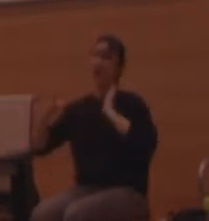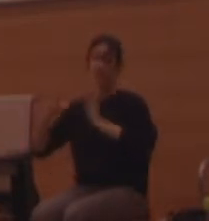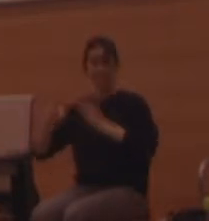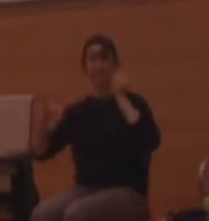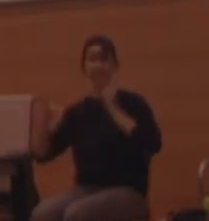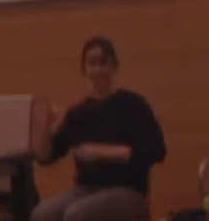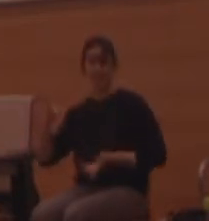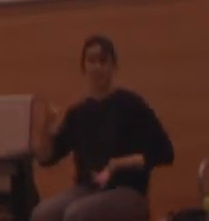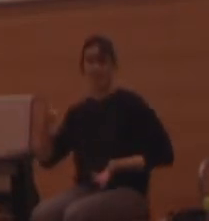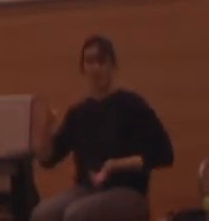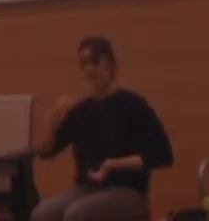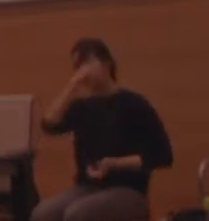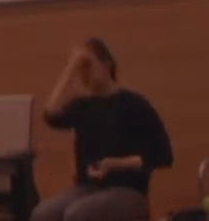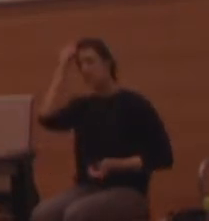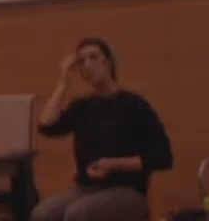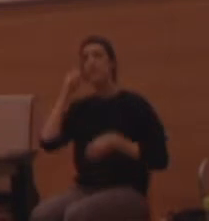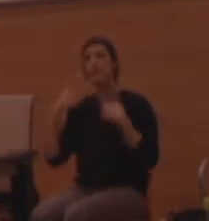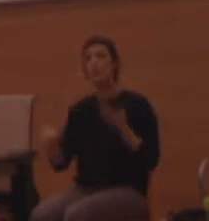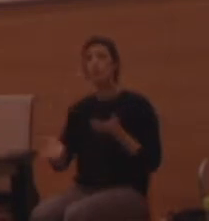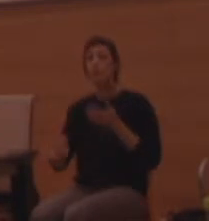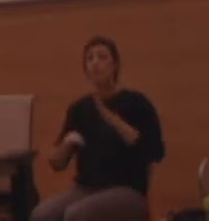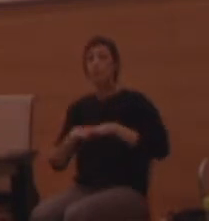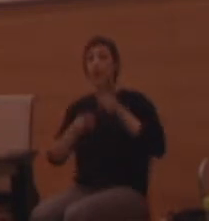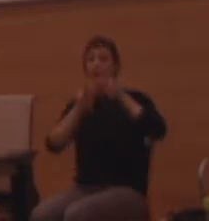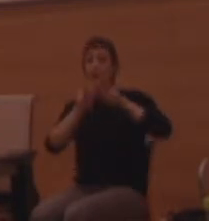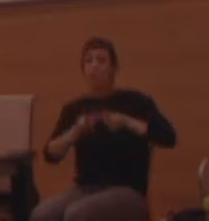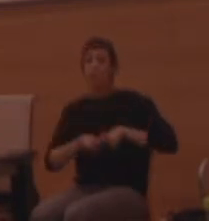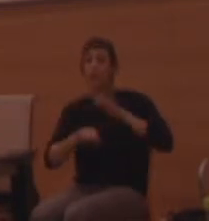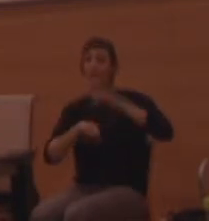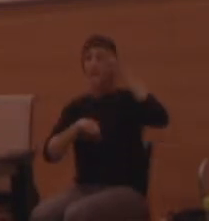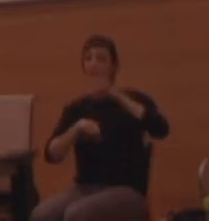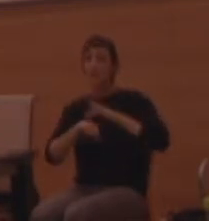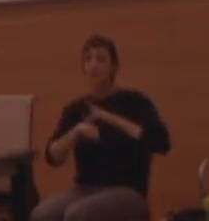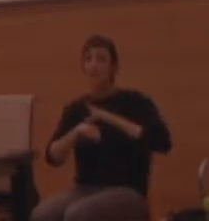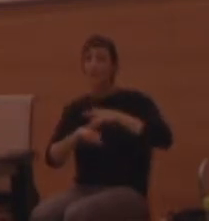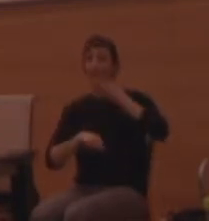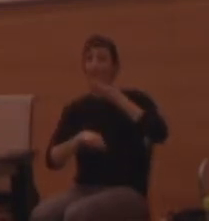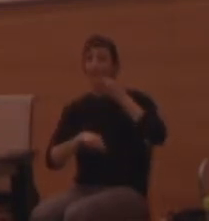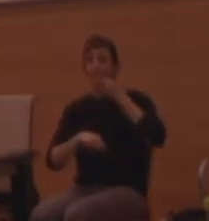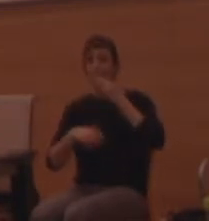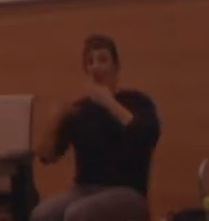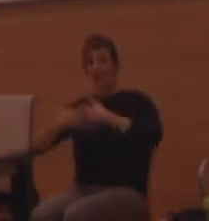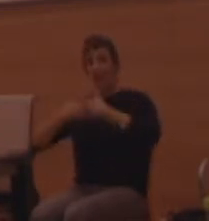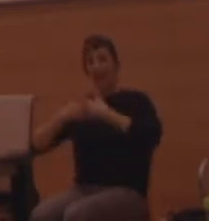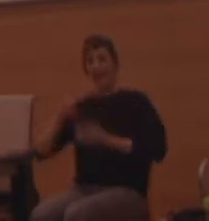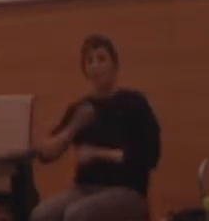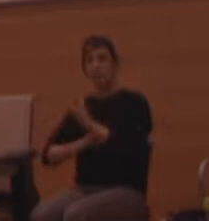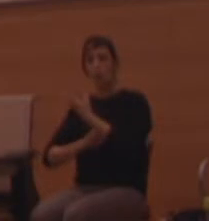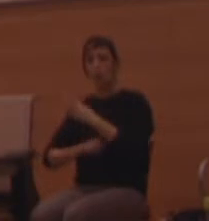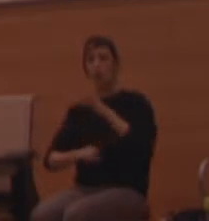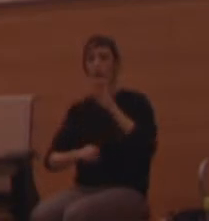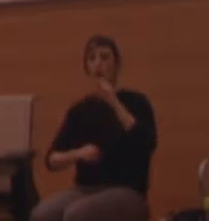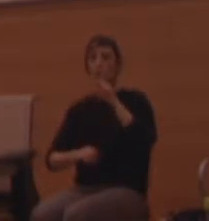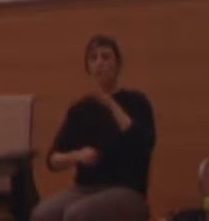también afectada. Existe para explorar la sensibilidad térmica uno de los aparatos que se llama RONTEM, que